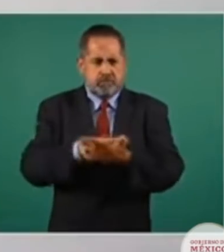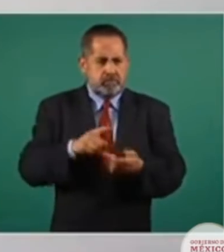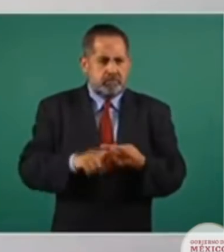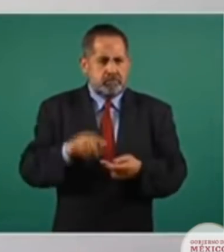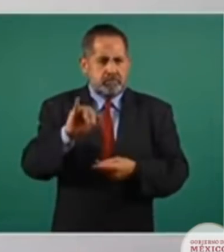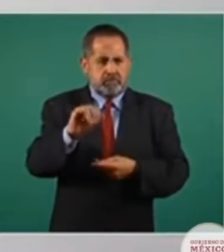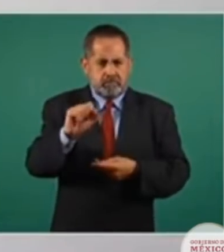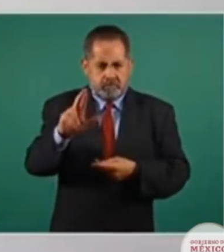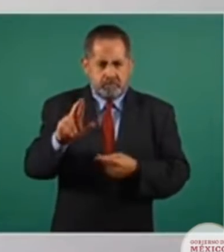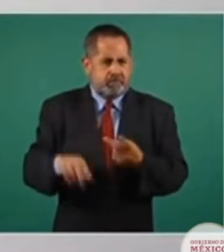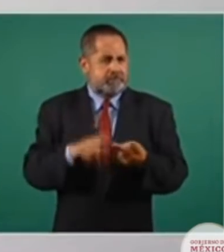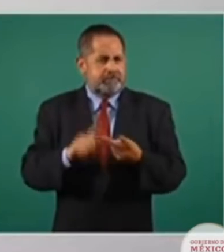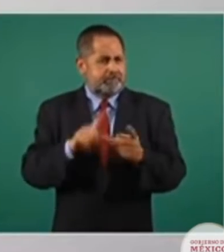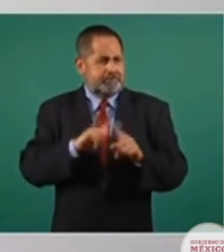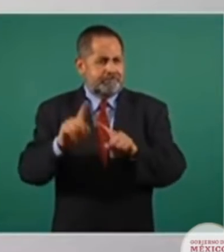renta.